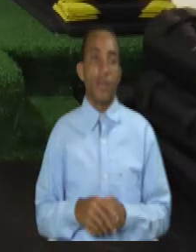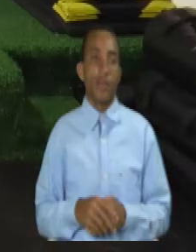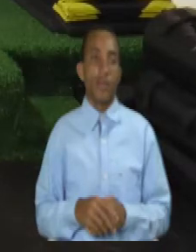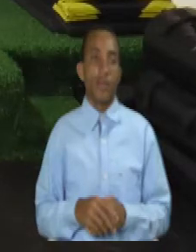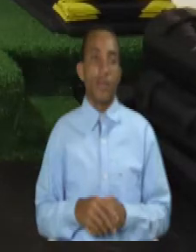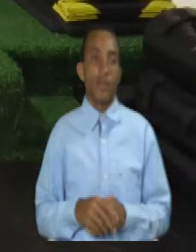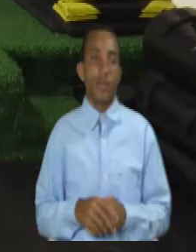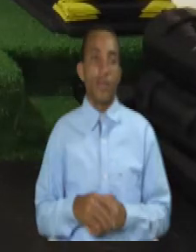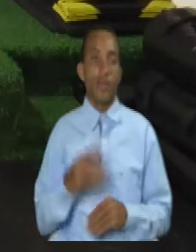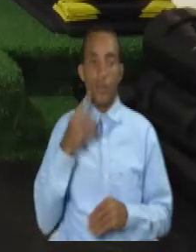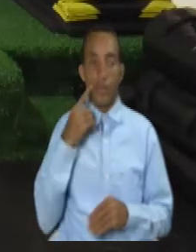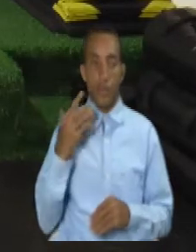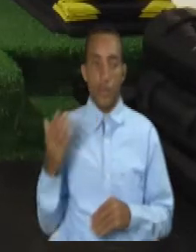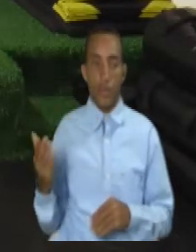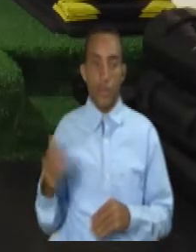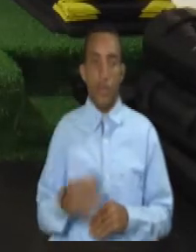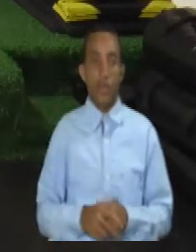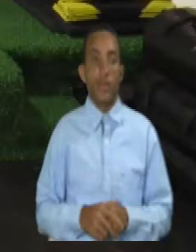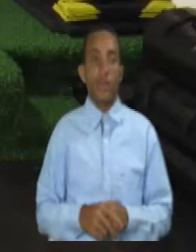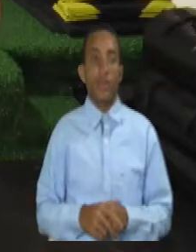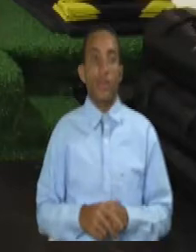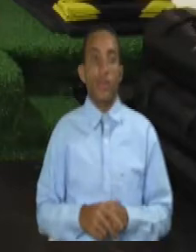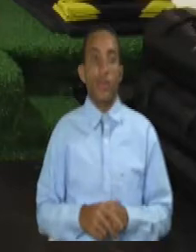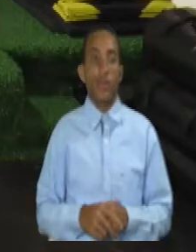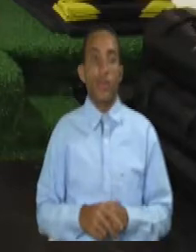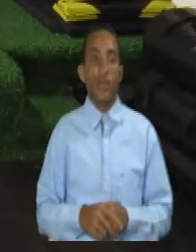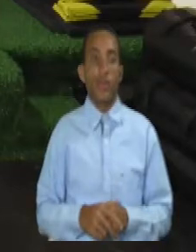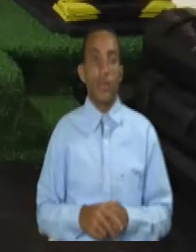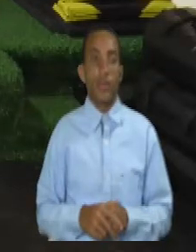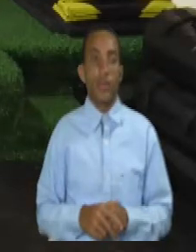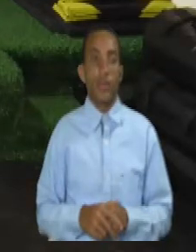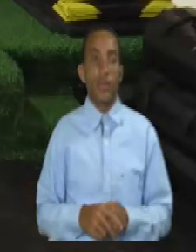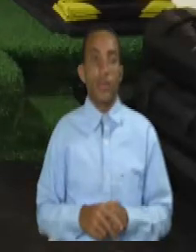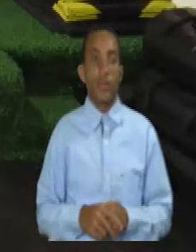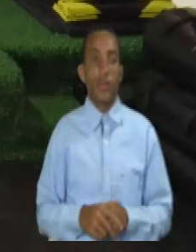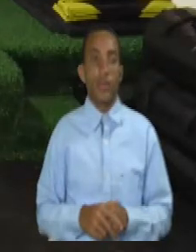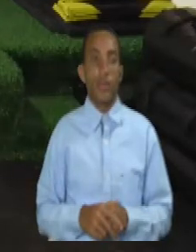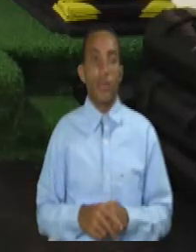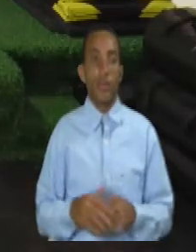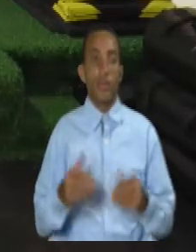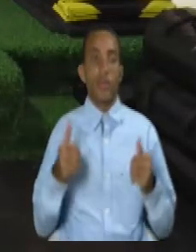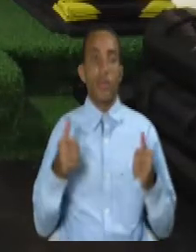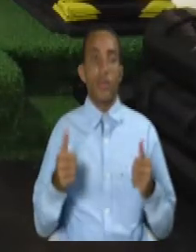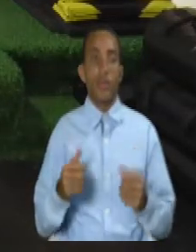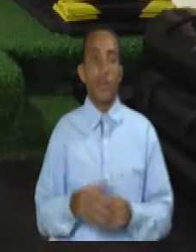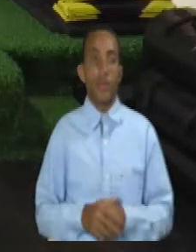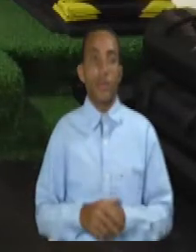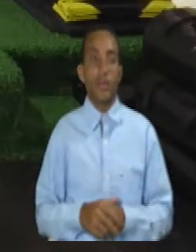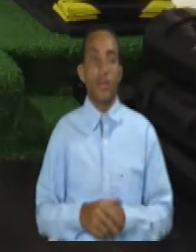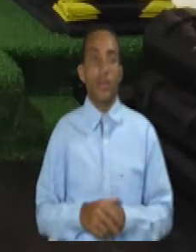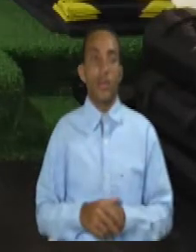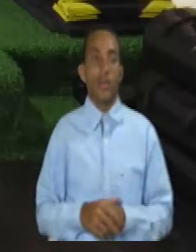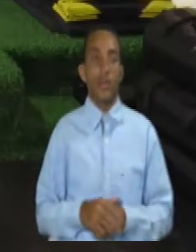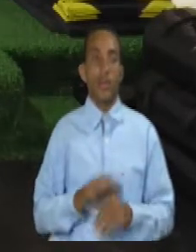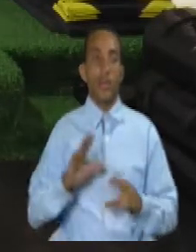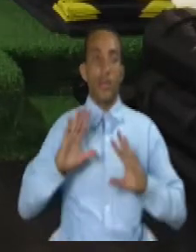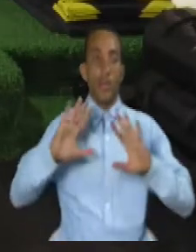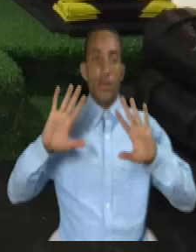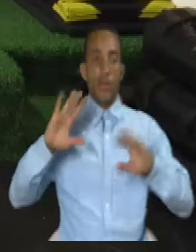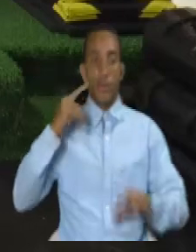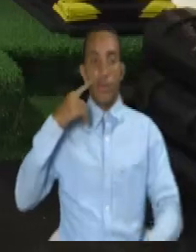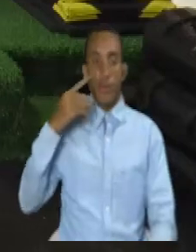Ahí está. Vamos estirando la zona media. Vamos regulándola. Muy bien, ahora vamos en puntica, arriba.